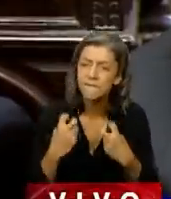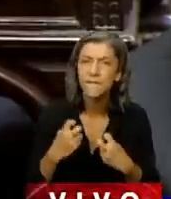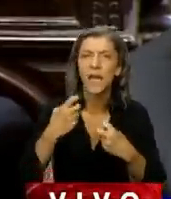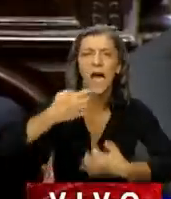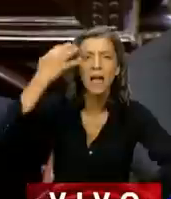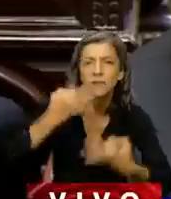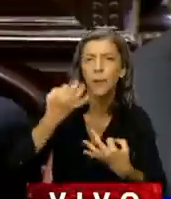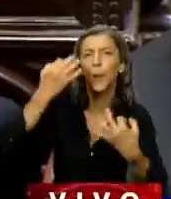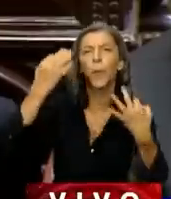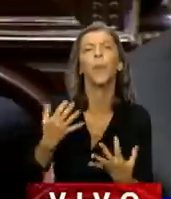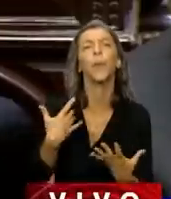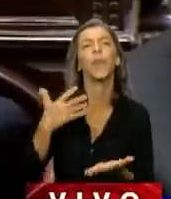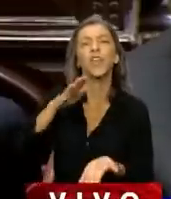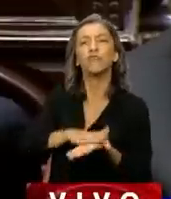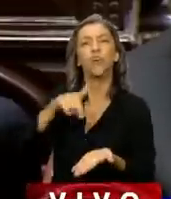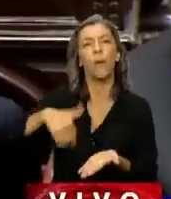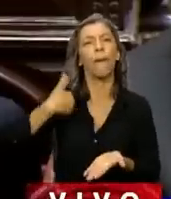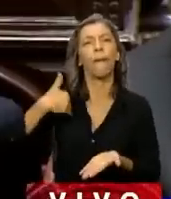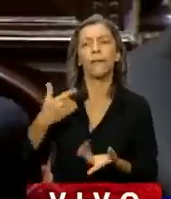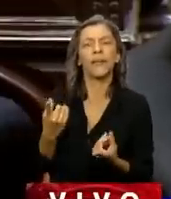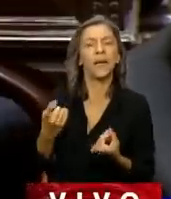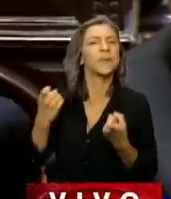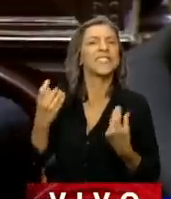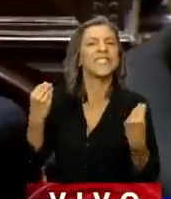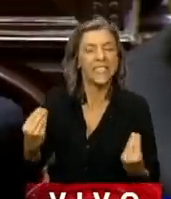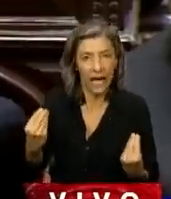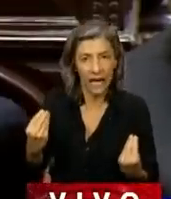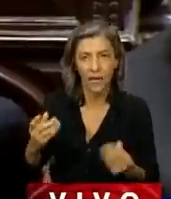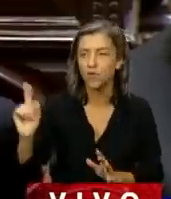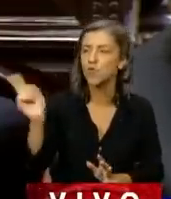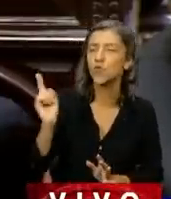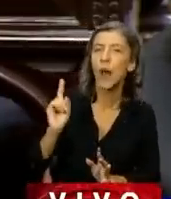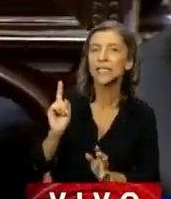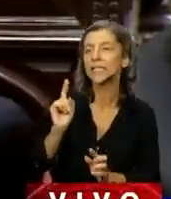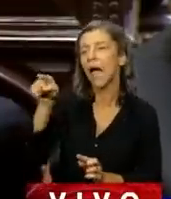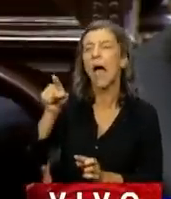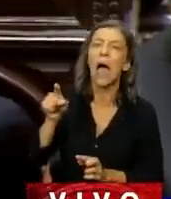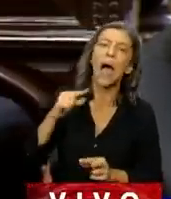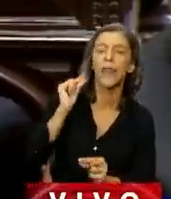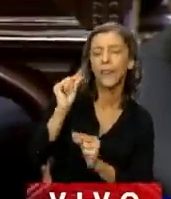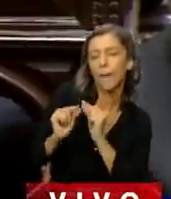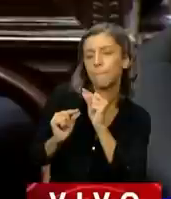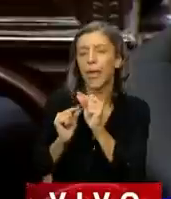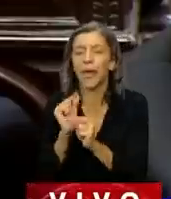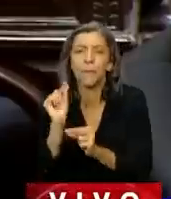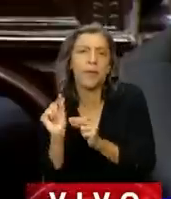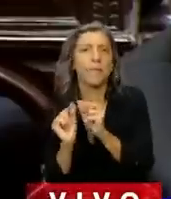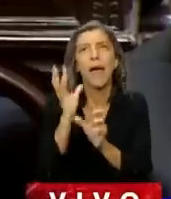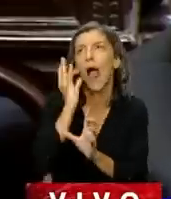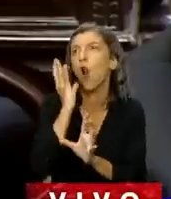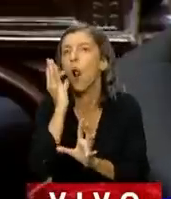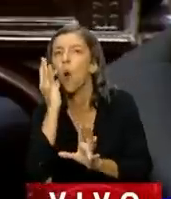No se trata de trabajar con grajeas, se trata de tomar el toro por las astas.